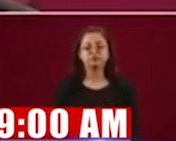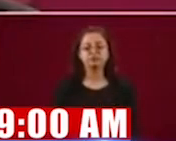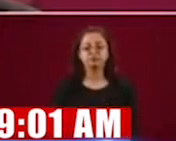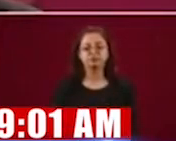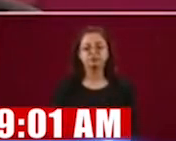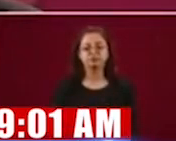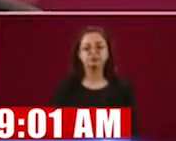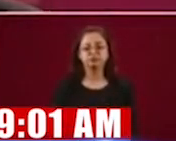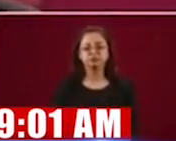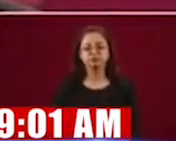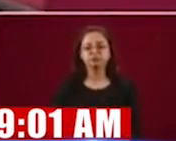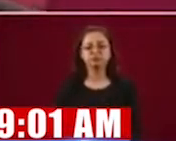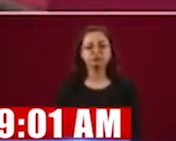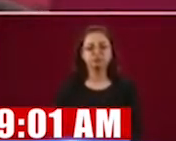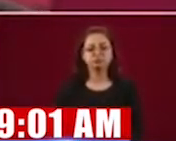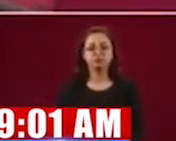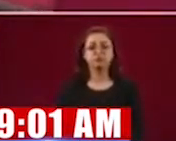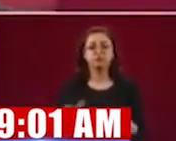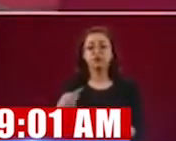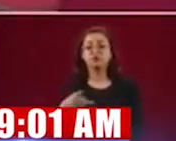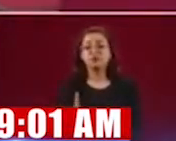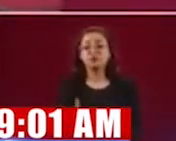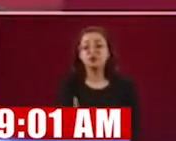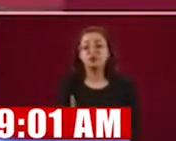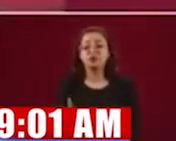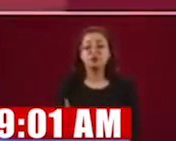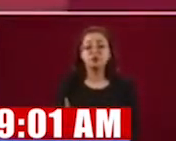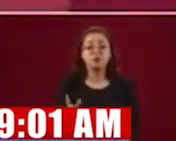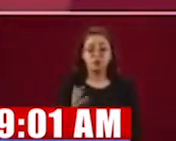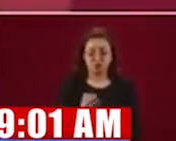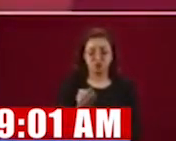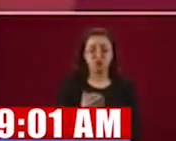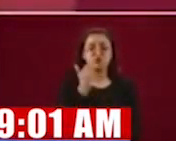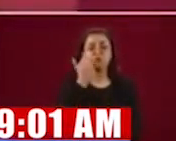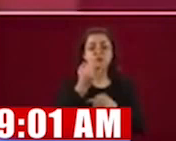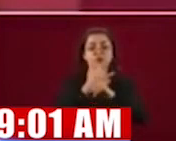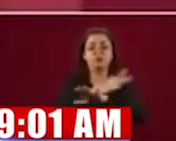Nada más les informo, hay 900,000 jóvenes